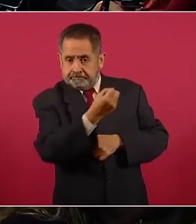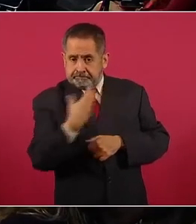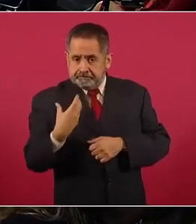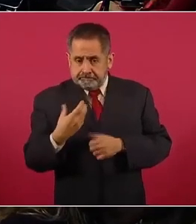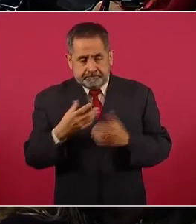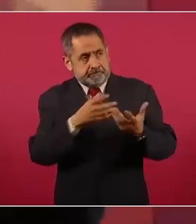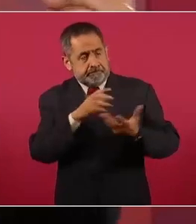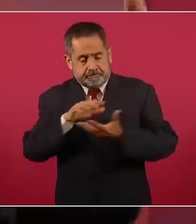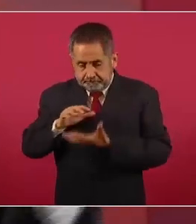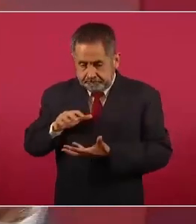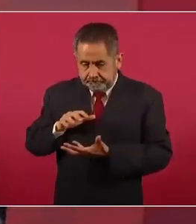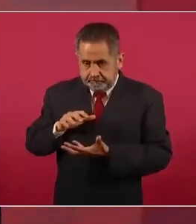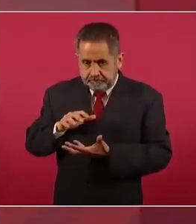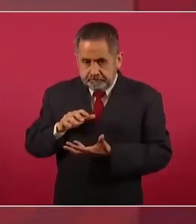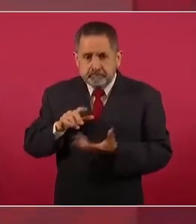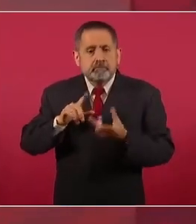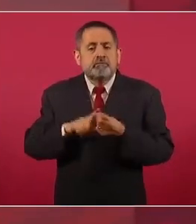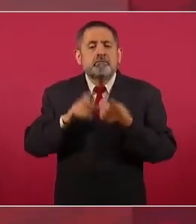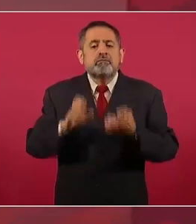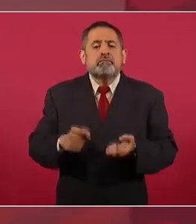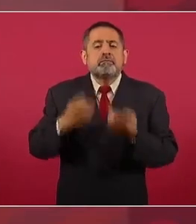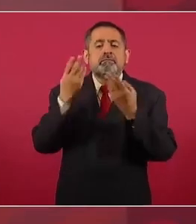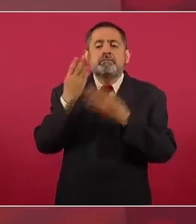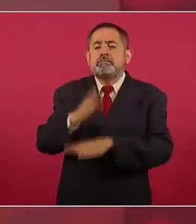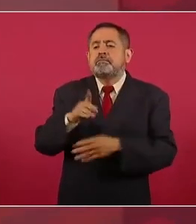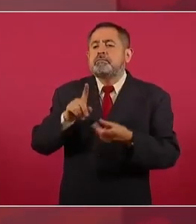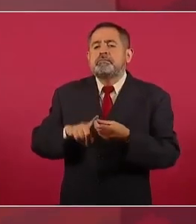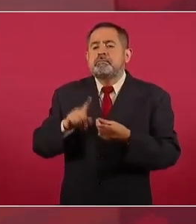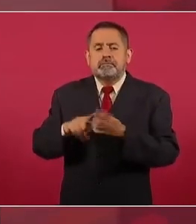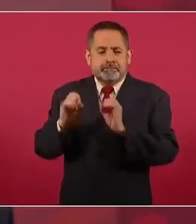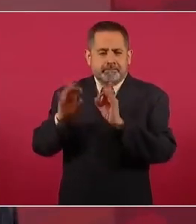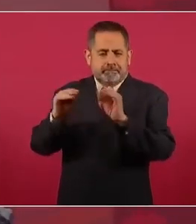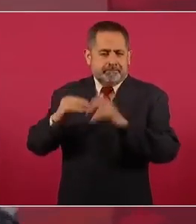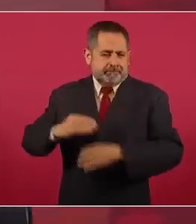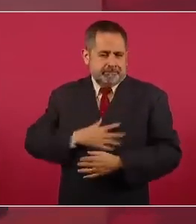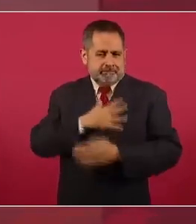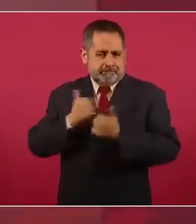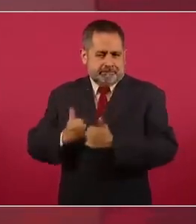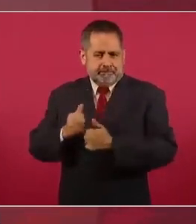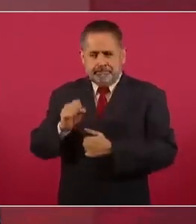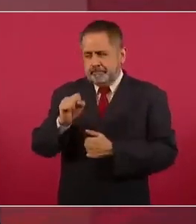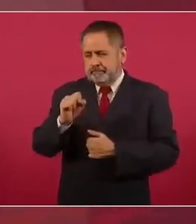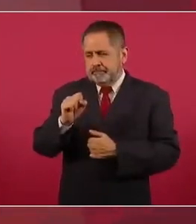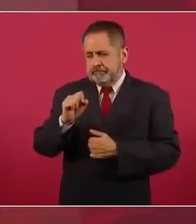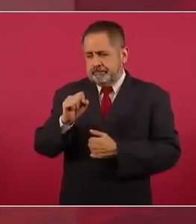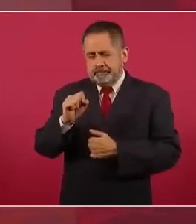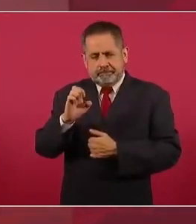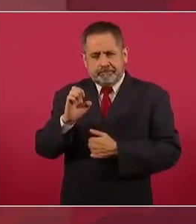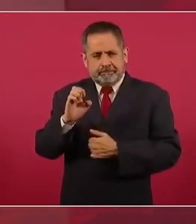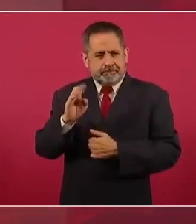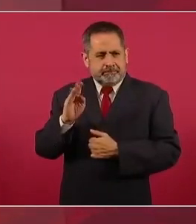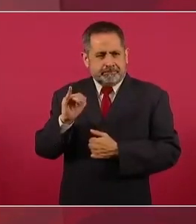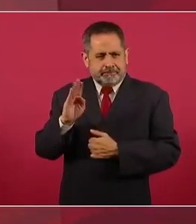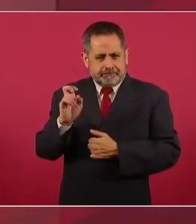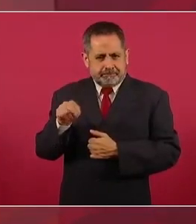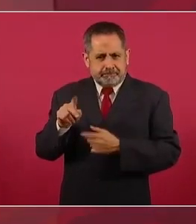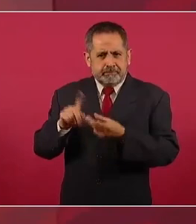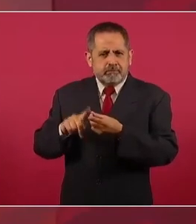¿Dónde están las sucursales del Banco de Bienestar? Pues a dónde llegan las remesas.